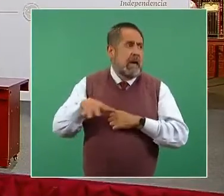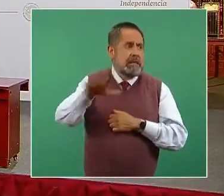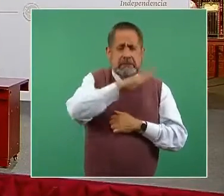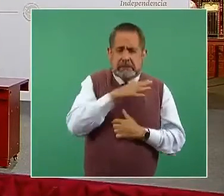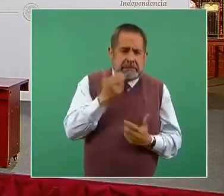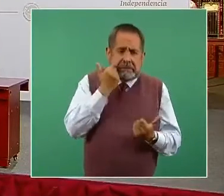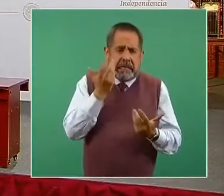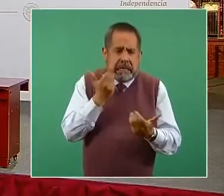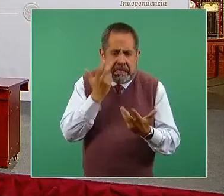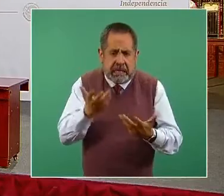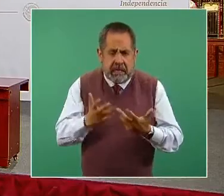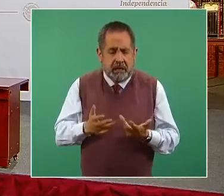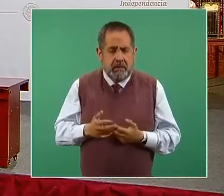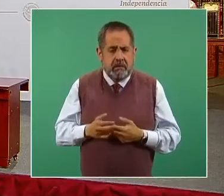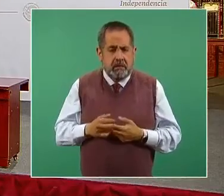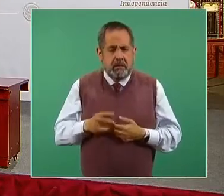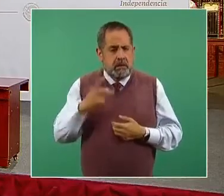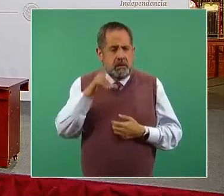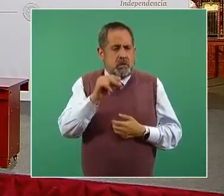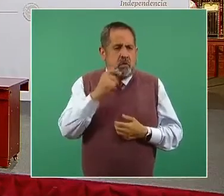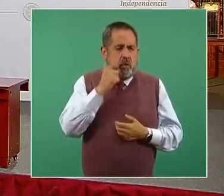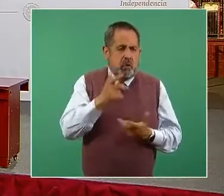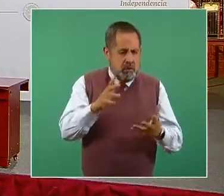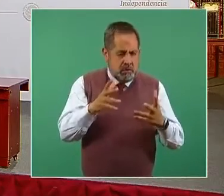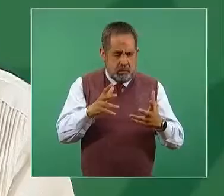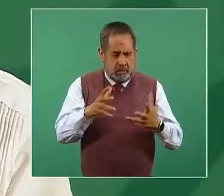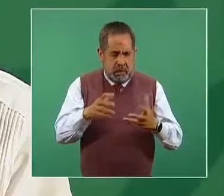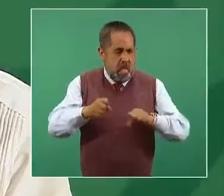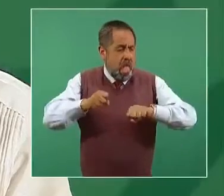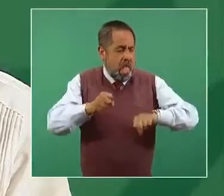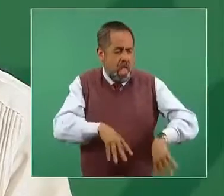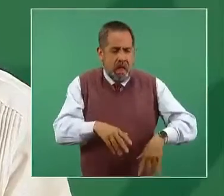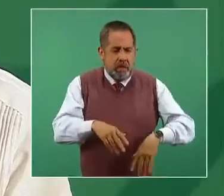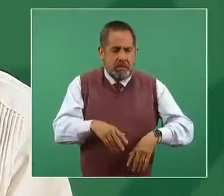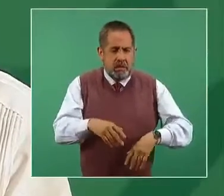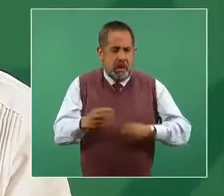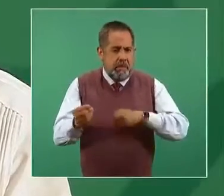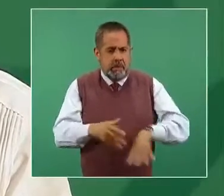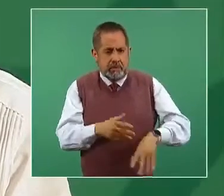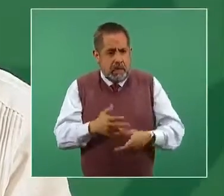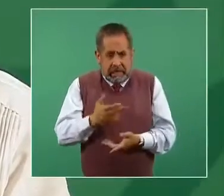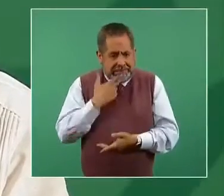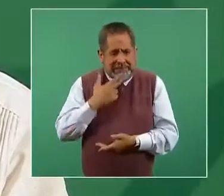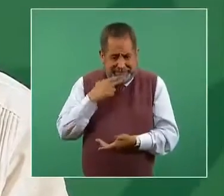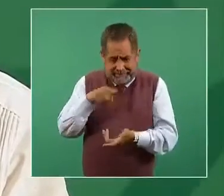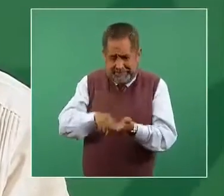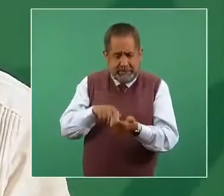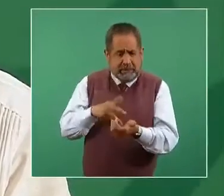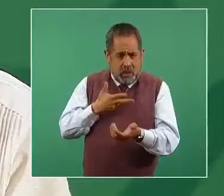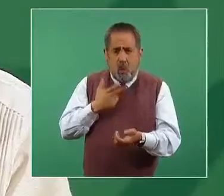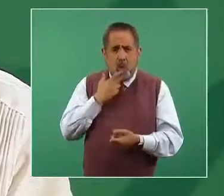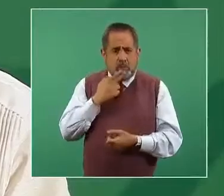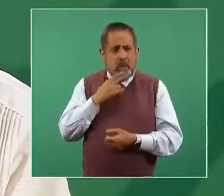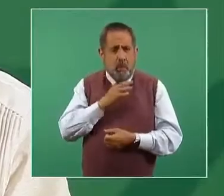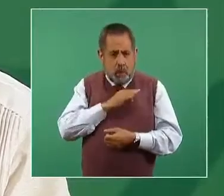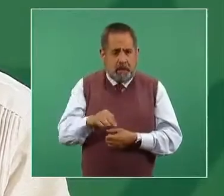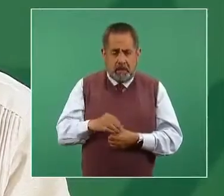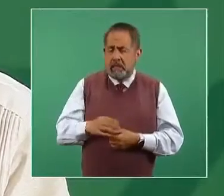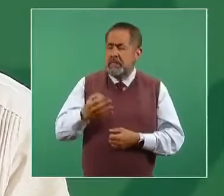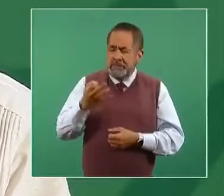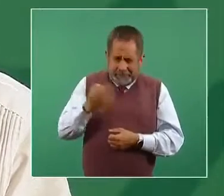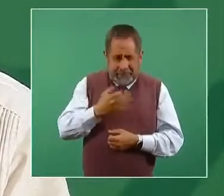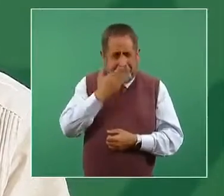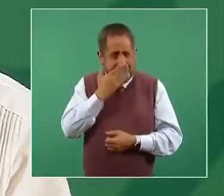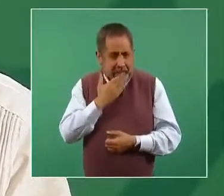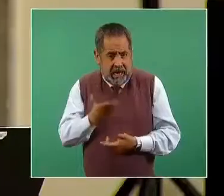vacunas, no tendría sentido rechazar, desperdiciar vacunas que están en perfecta capacidad de uso, que son